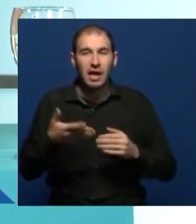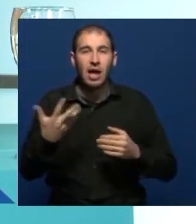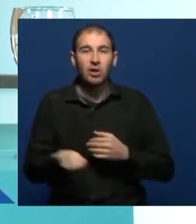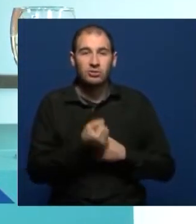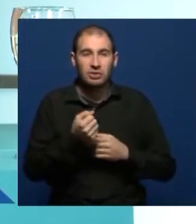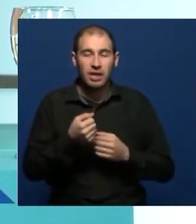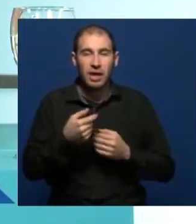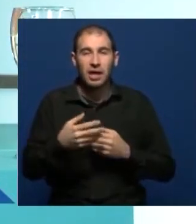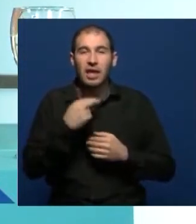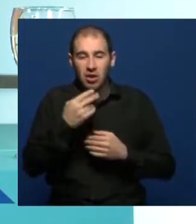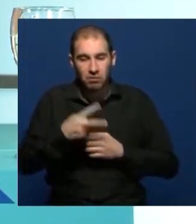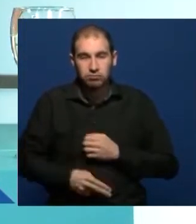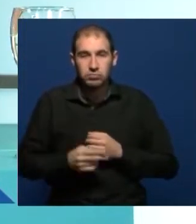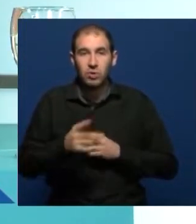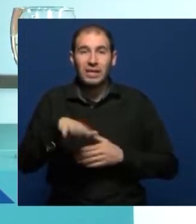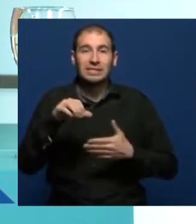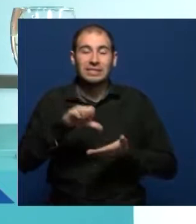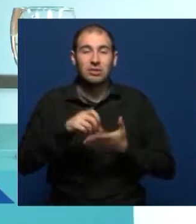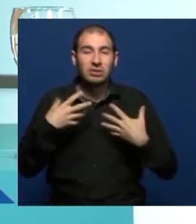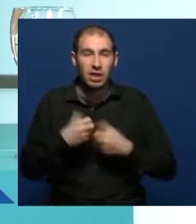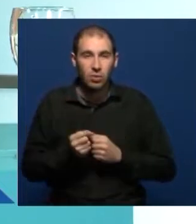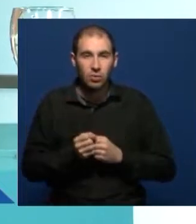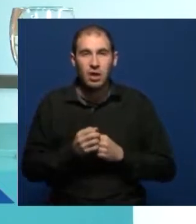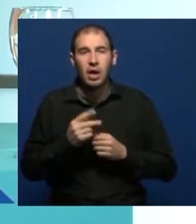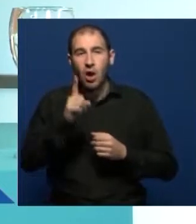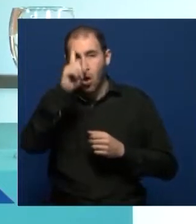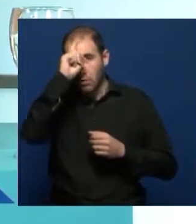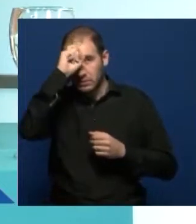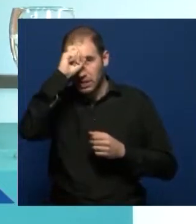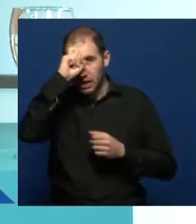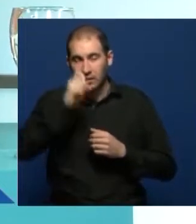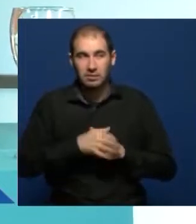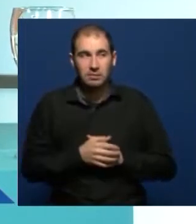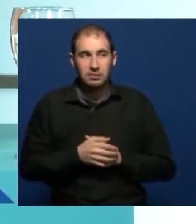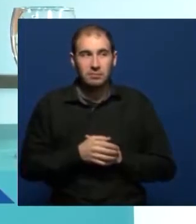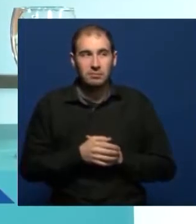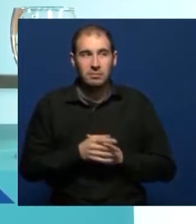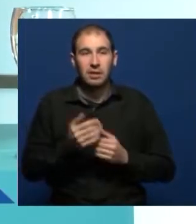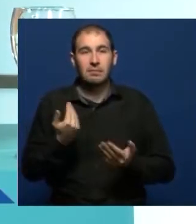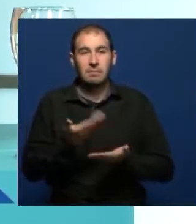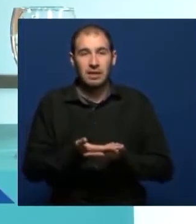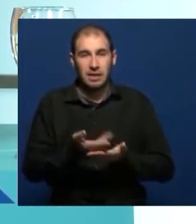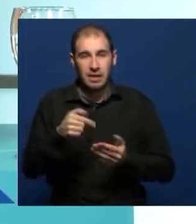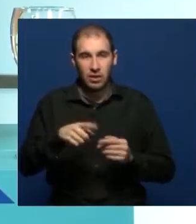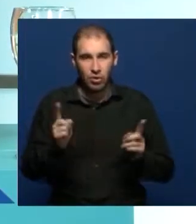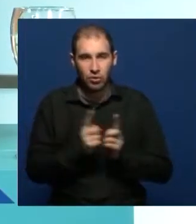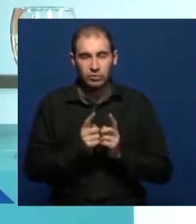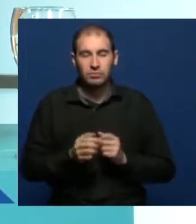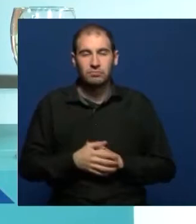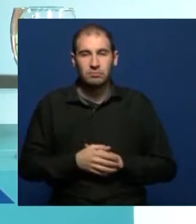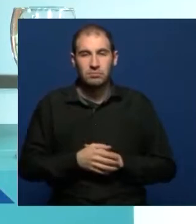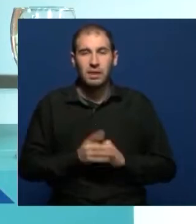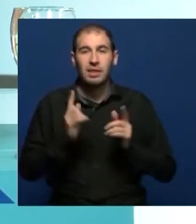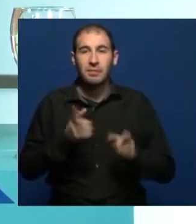a esta anticoncepción en los centros de salud, en los hospitales, a simple requerimiento.